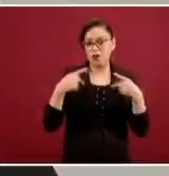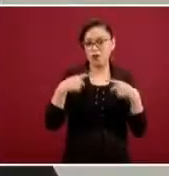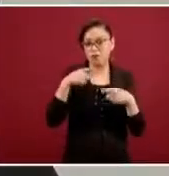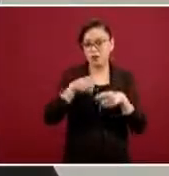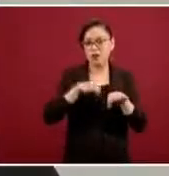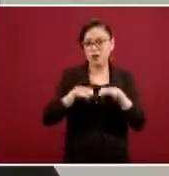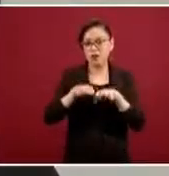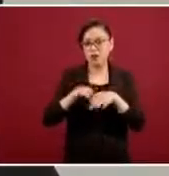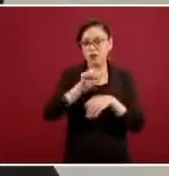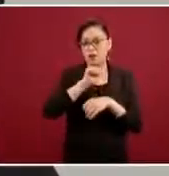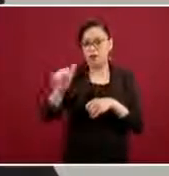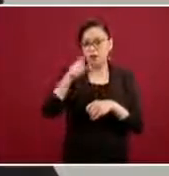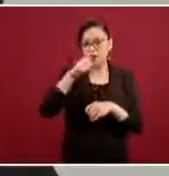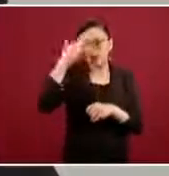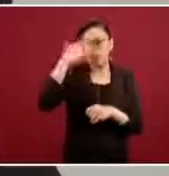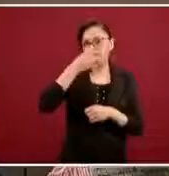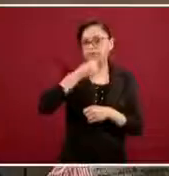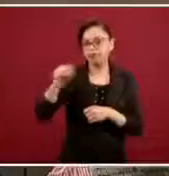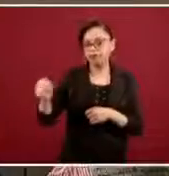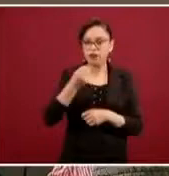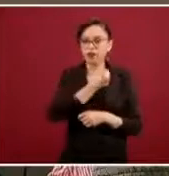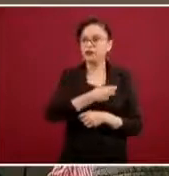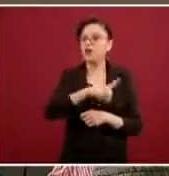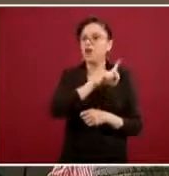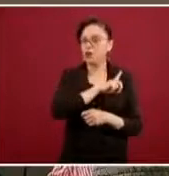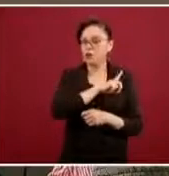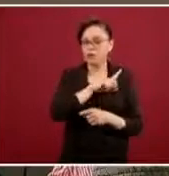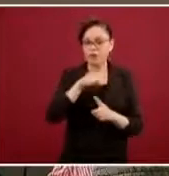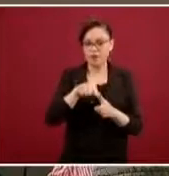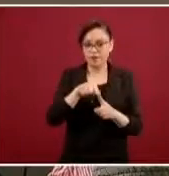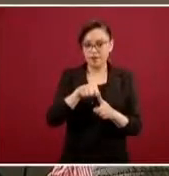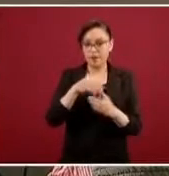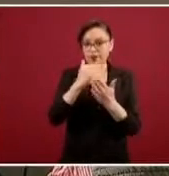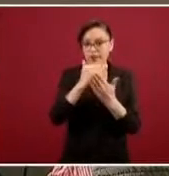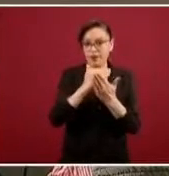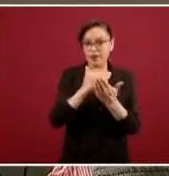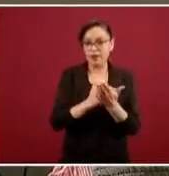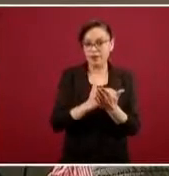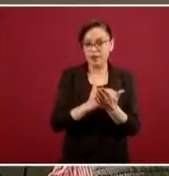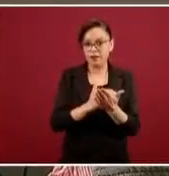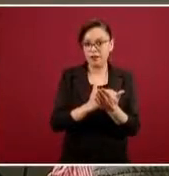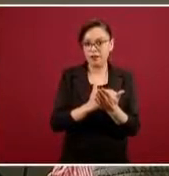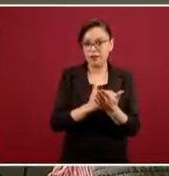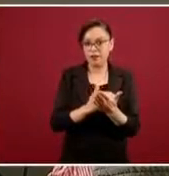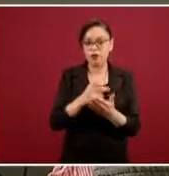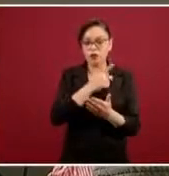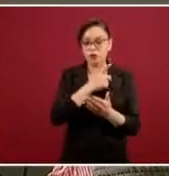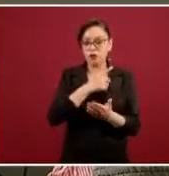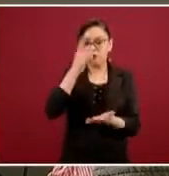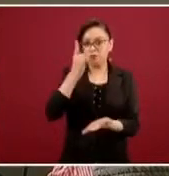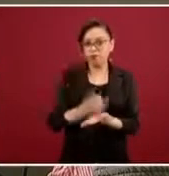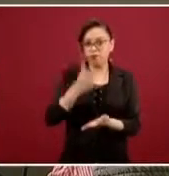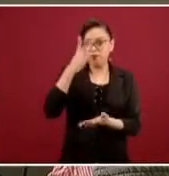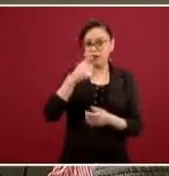salud. La guía no solo se compone de principios bioéticos, aun cuando